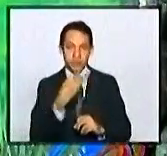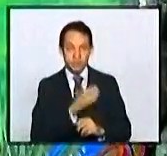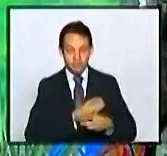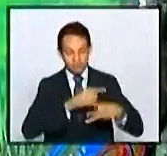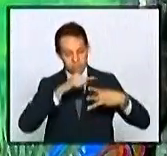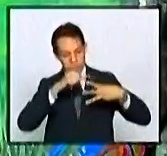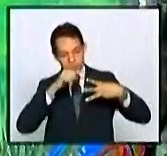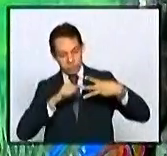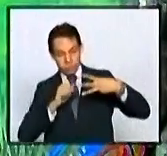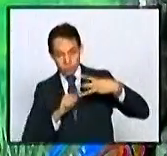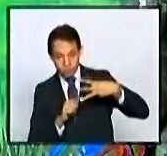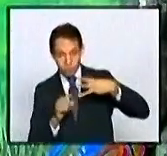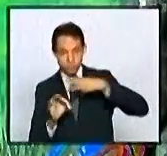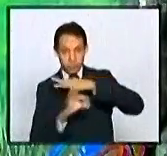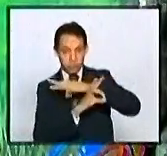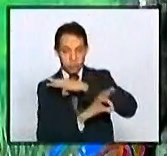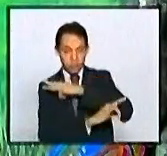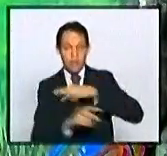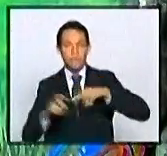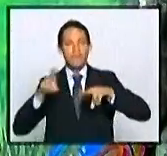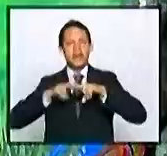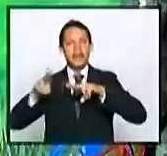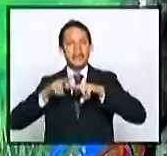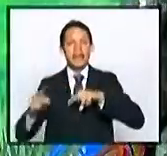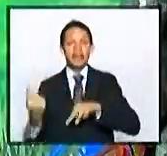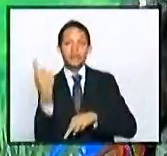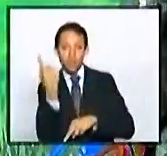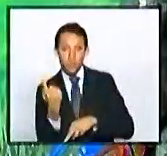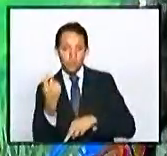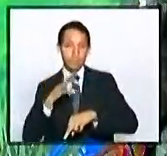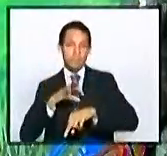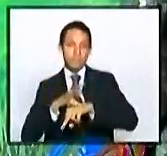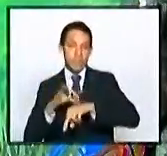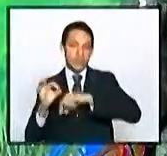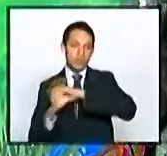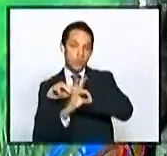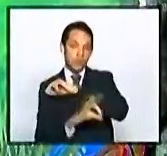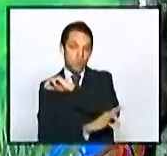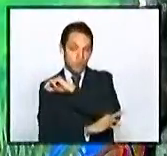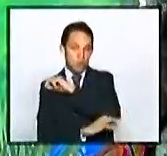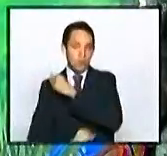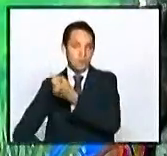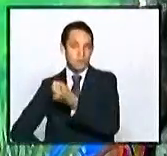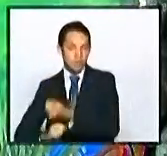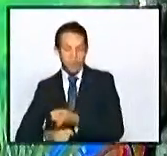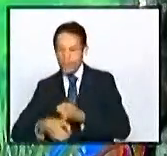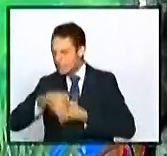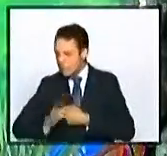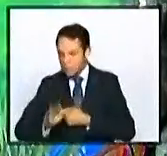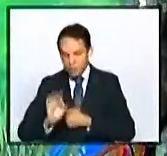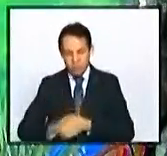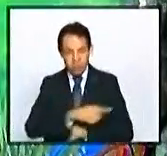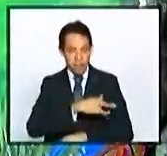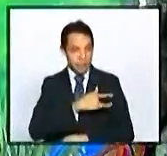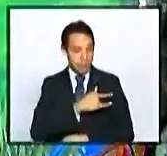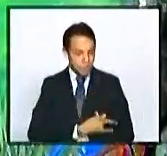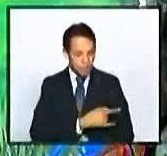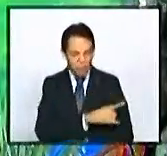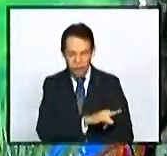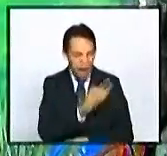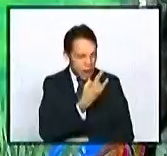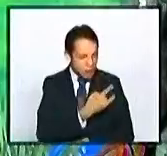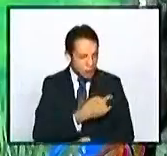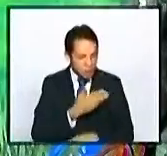en Manizales está también el doctor Eduardo Henao Ceballos, y siempre trato de remitir pacientes que les encuentro